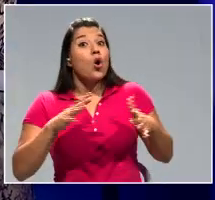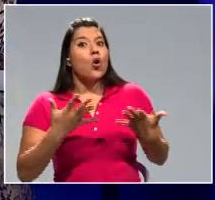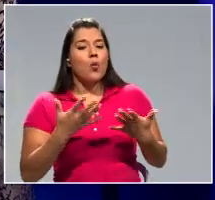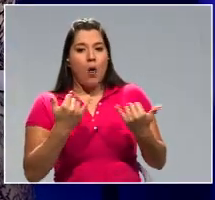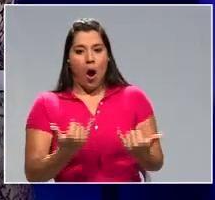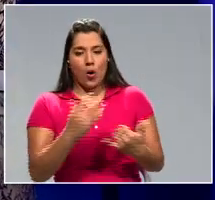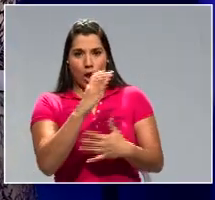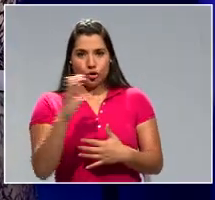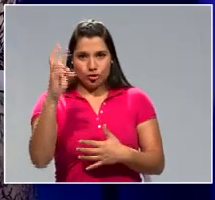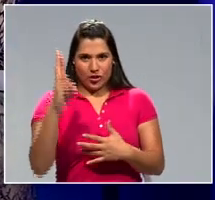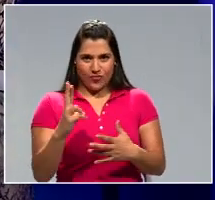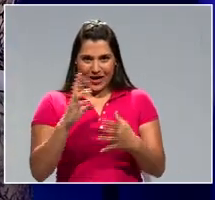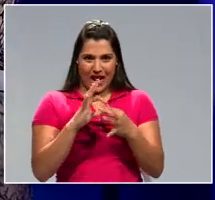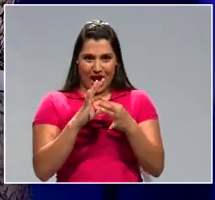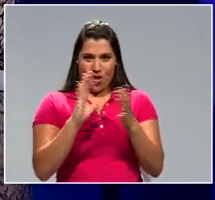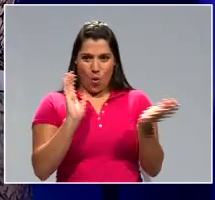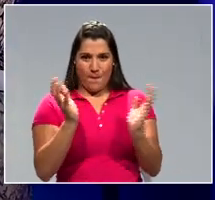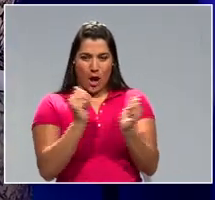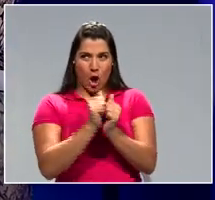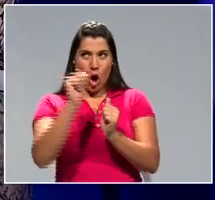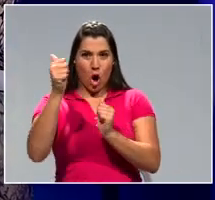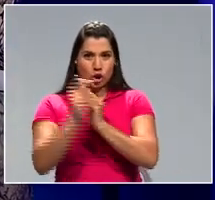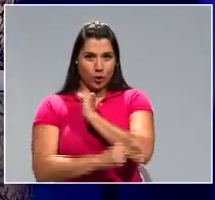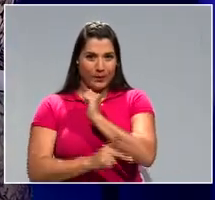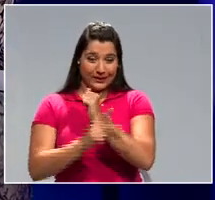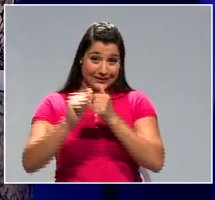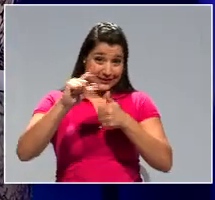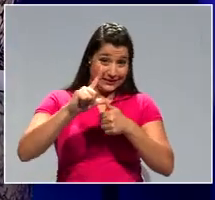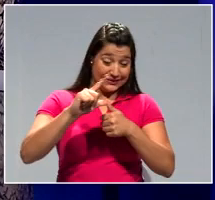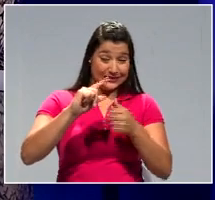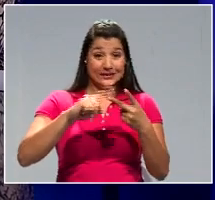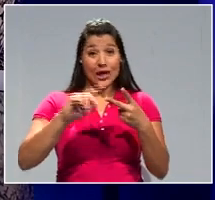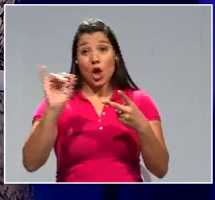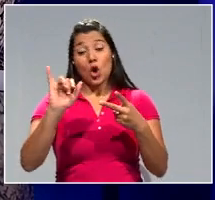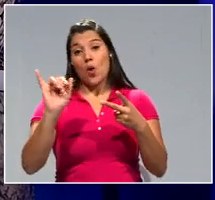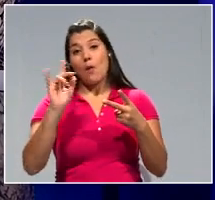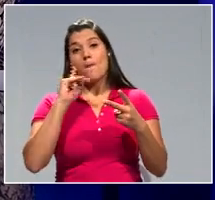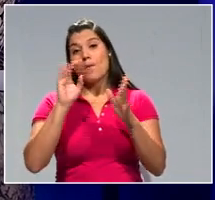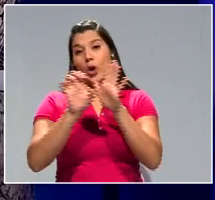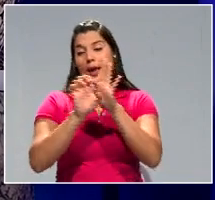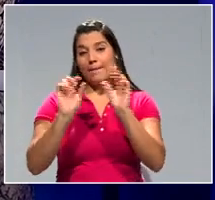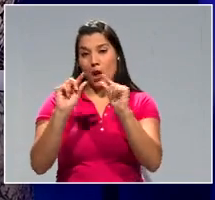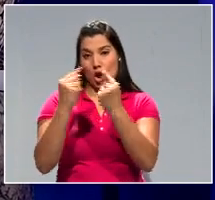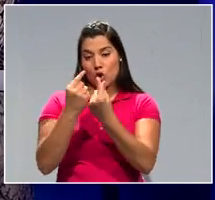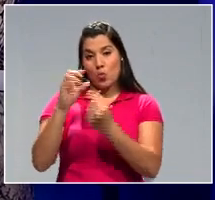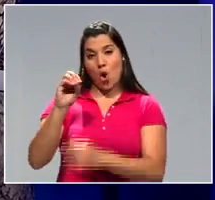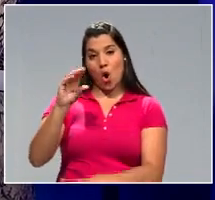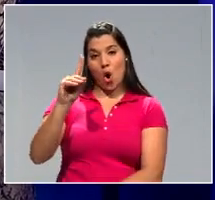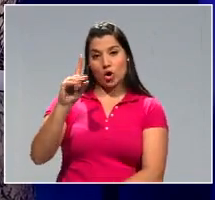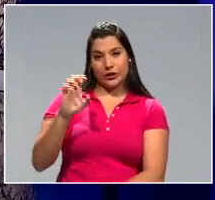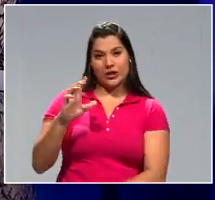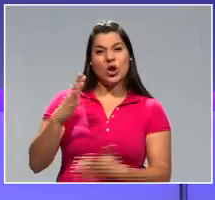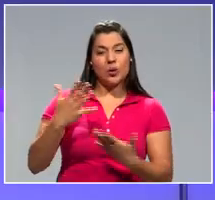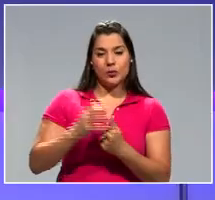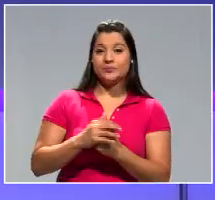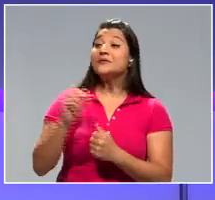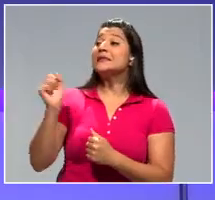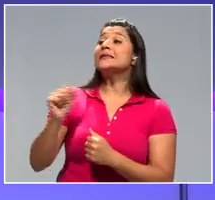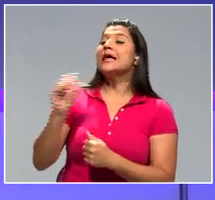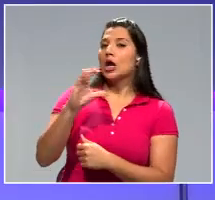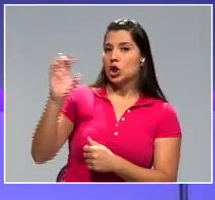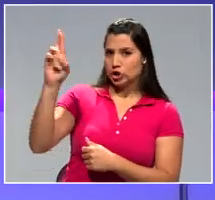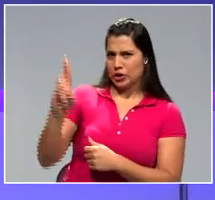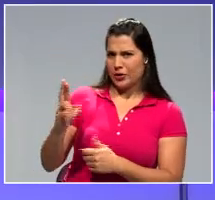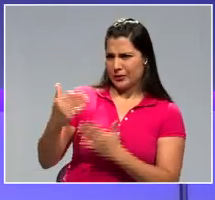en relación con otros países, tanto latinoamericanos como, por ejemplo, del grupo de la OCDE? Sí, Costa Rica le